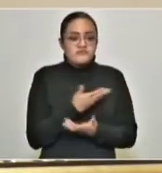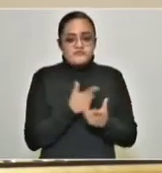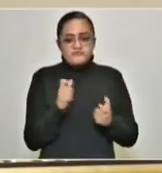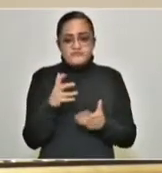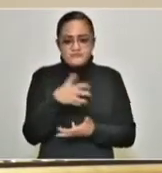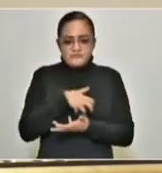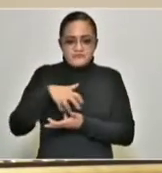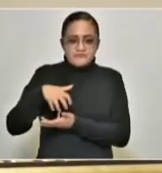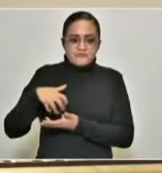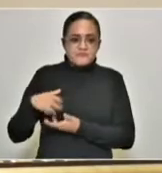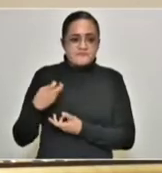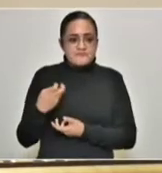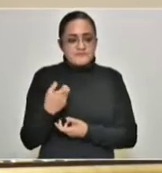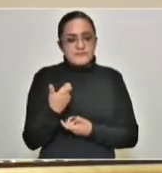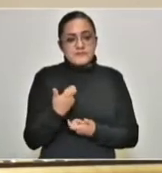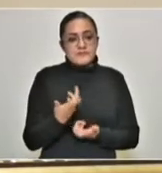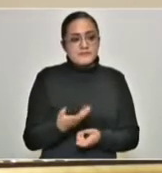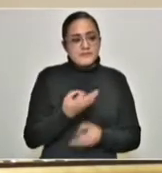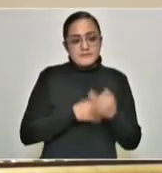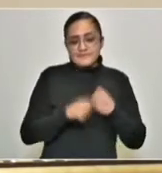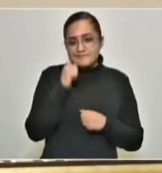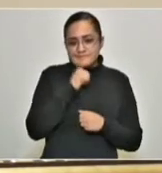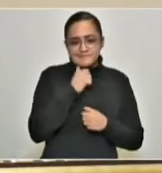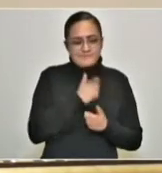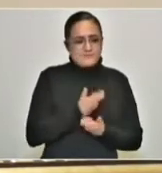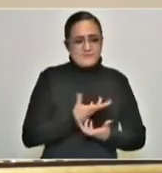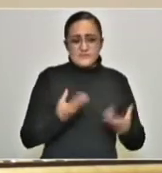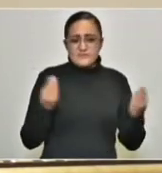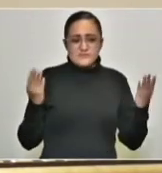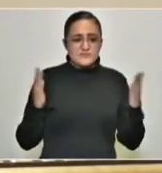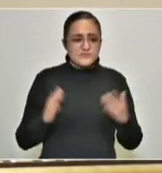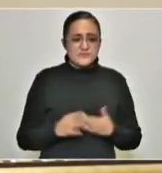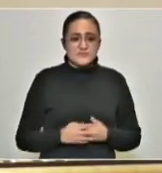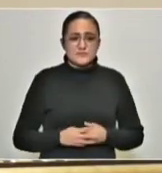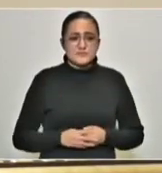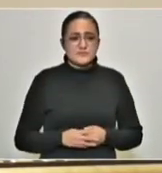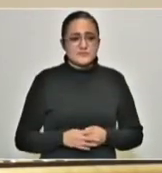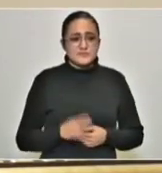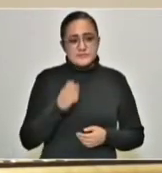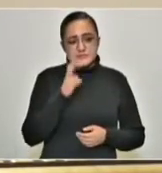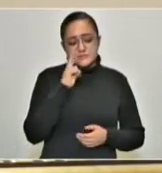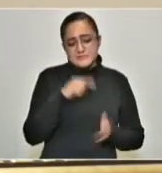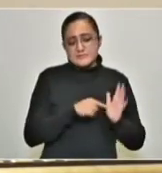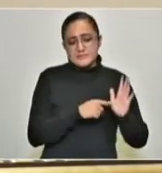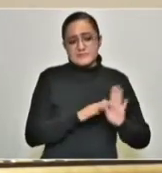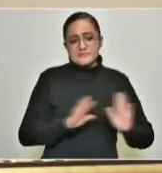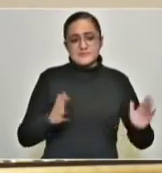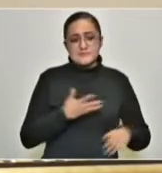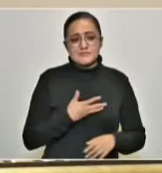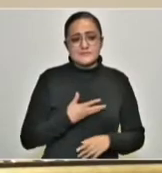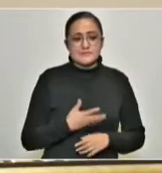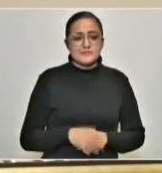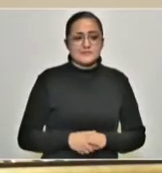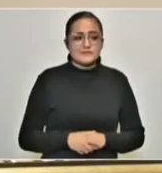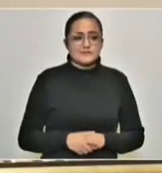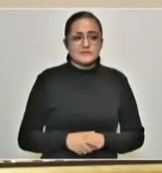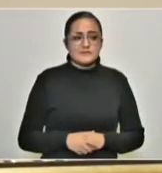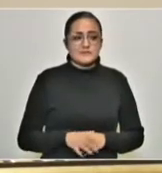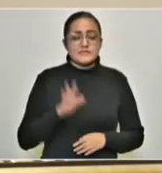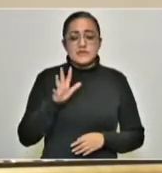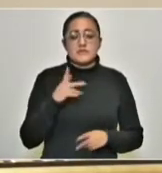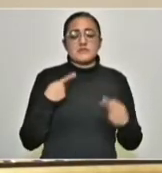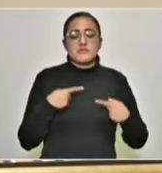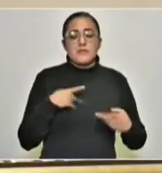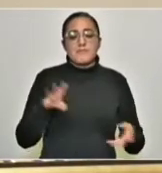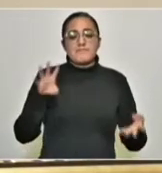que los ha rodeado. Enriquecidos. Ahí están las pruebas ya, ¿eh? Hay cinco